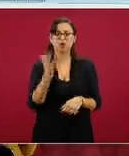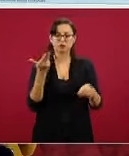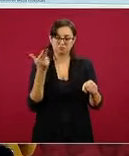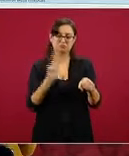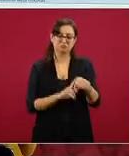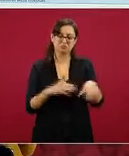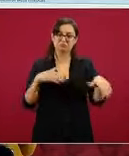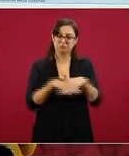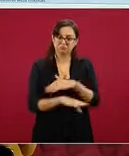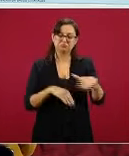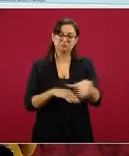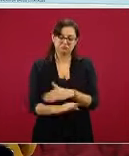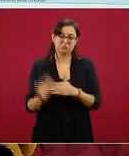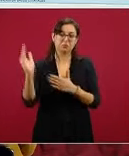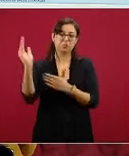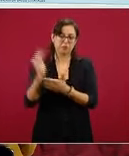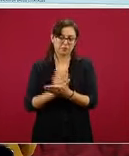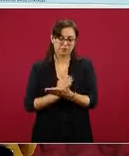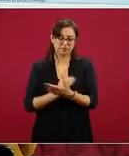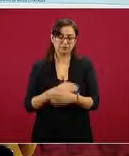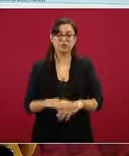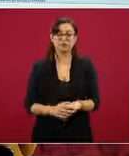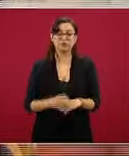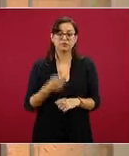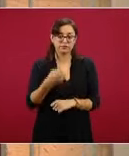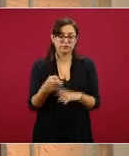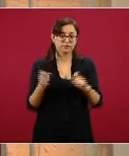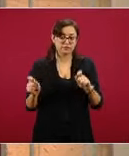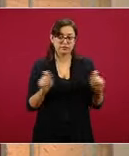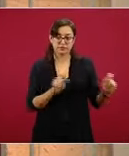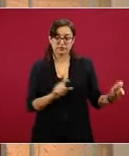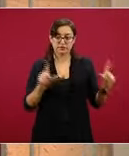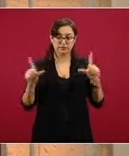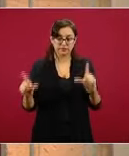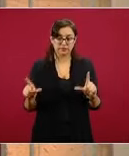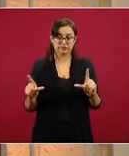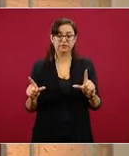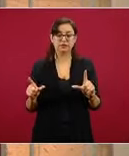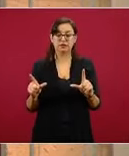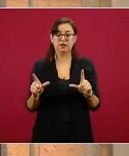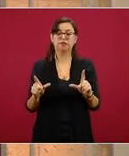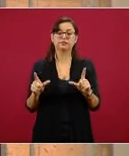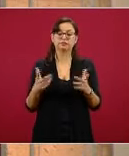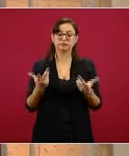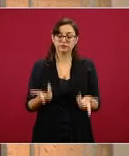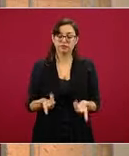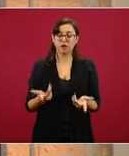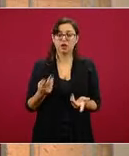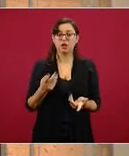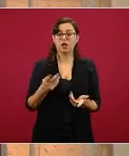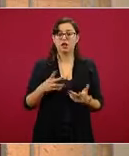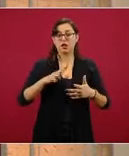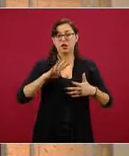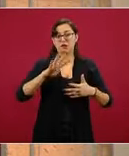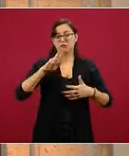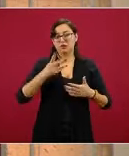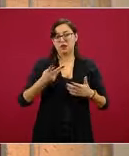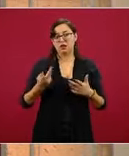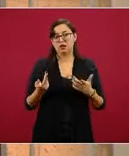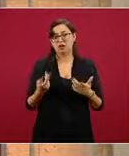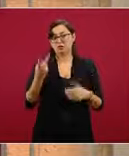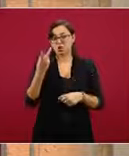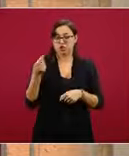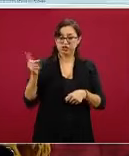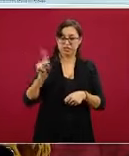comportamiento de las hospitalizaciones. Este cuadro lo estamos alternando con el cuadro en donde presentamos las barras, entonces cada